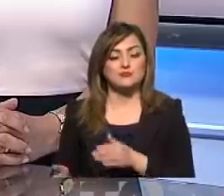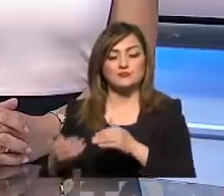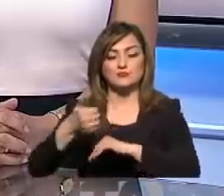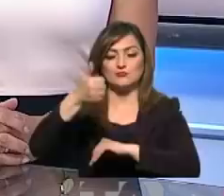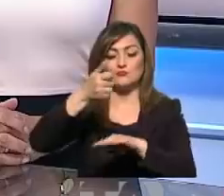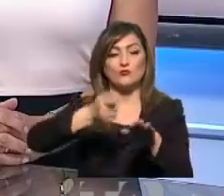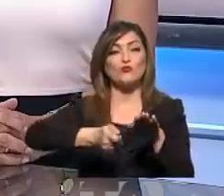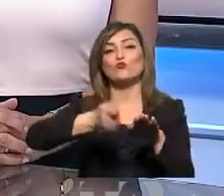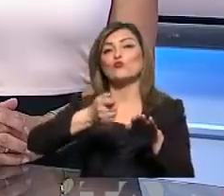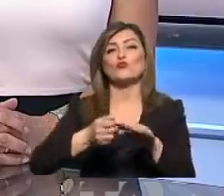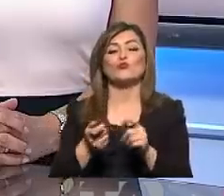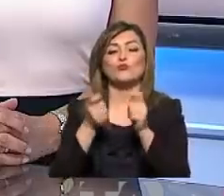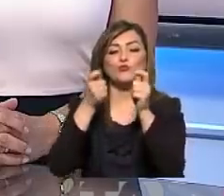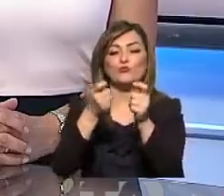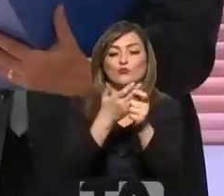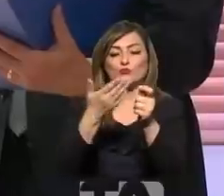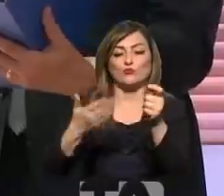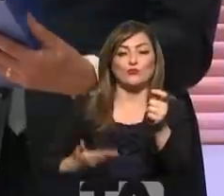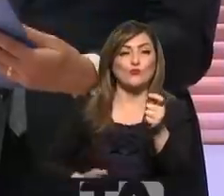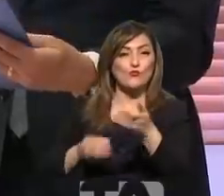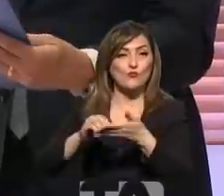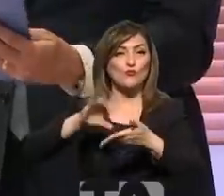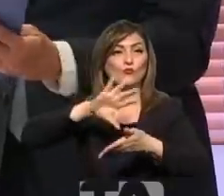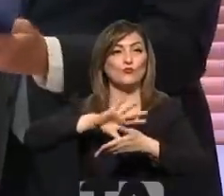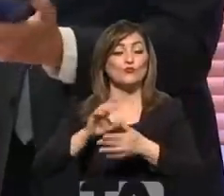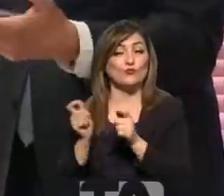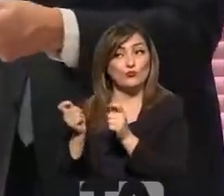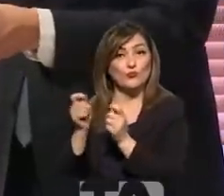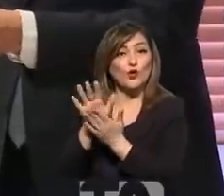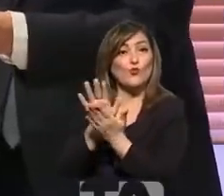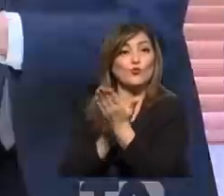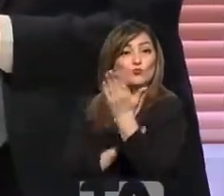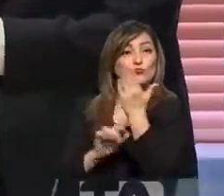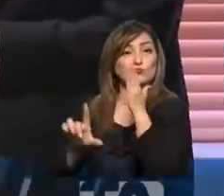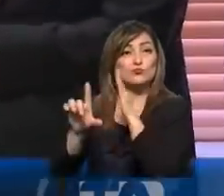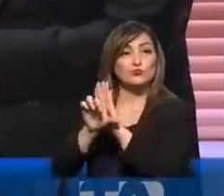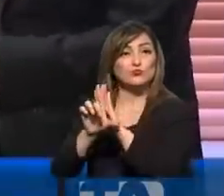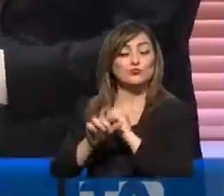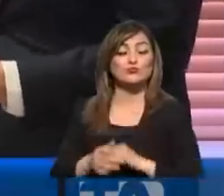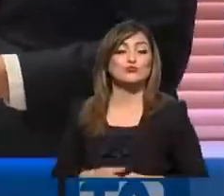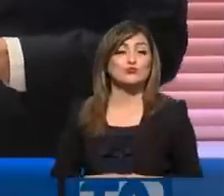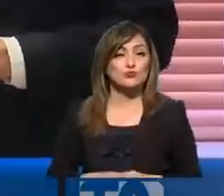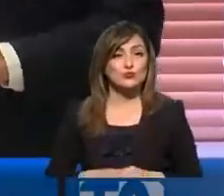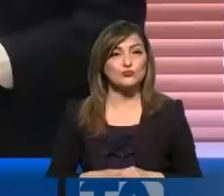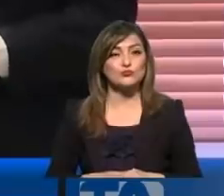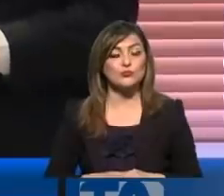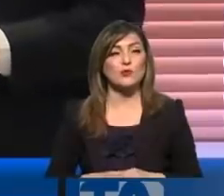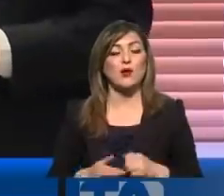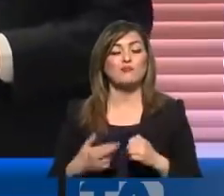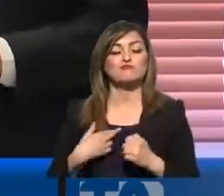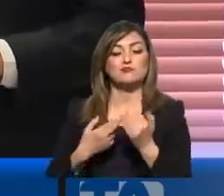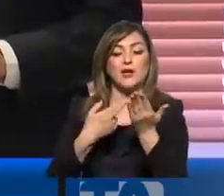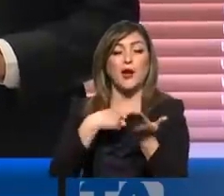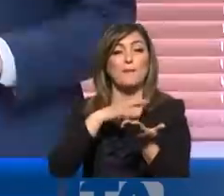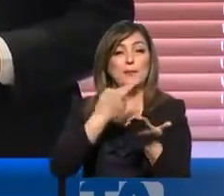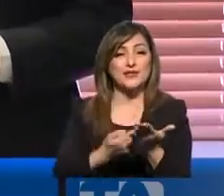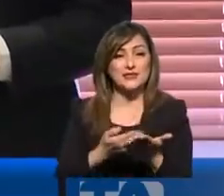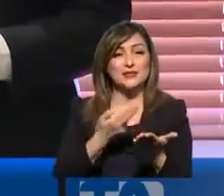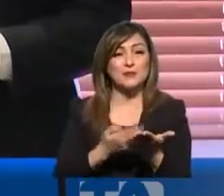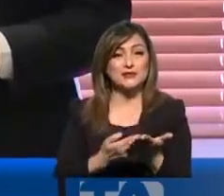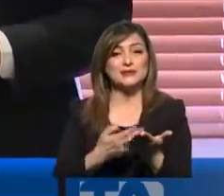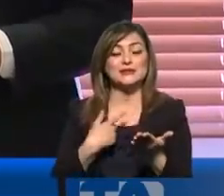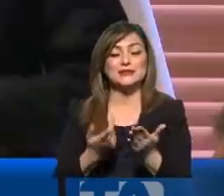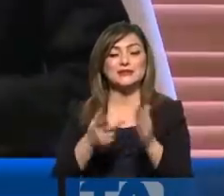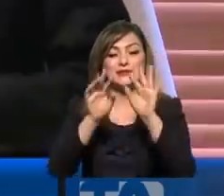Procurador General del Estado entregó a la presidenta de la Asamblea Nacional un proyecto de ley orgánica de repetición. El documento permitirá contar con